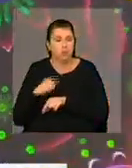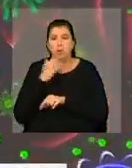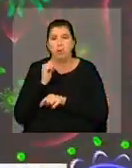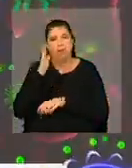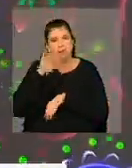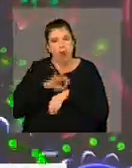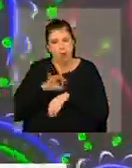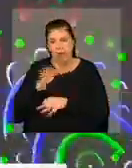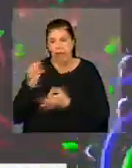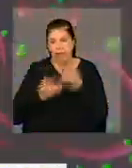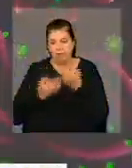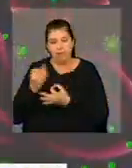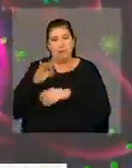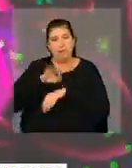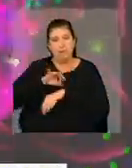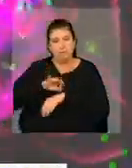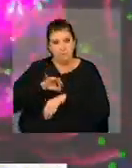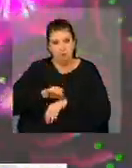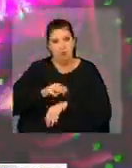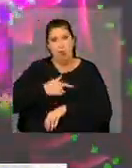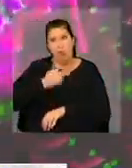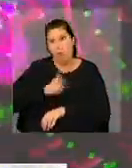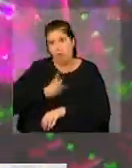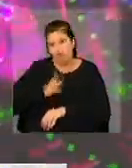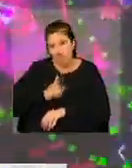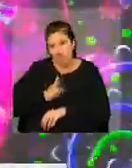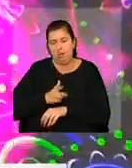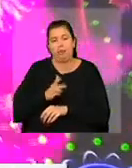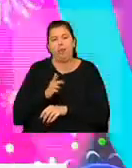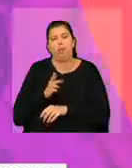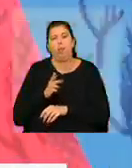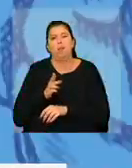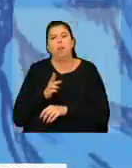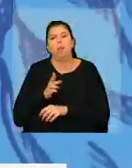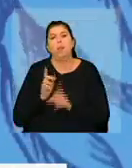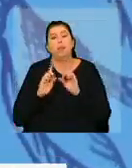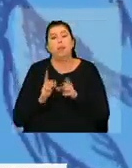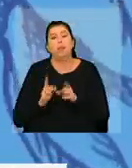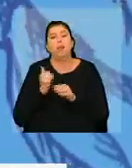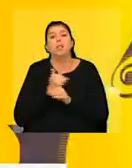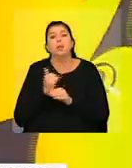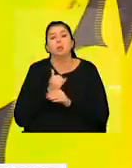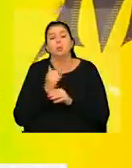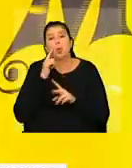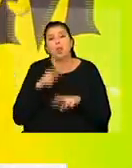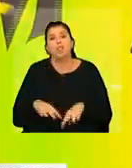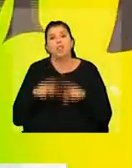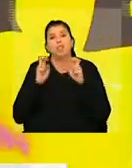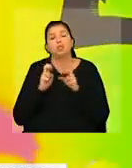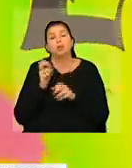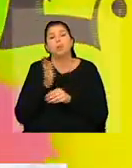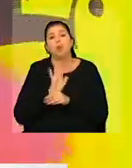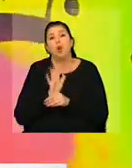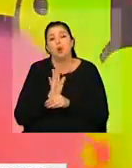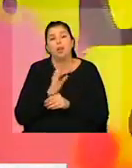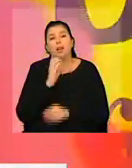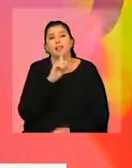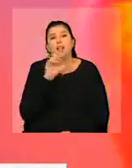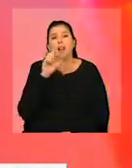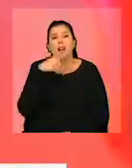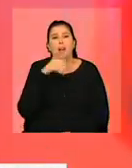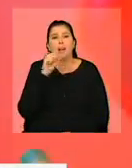la química, la medicina, las humanidades, y también está involucrado el Instituto de Investigaciones Biológicas Clemente Estable. ¿Cuál